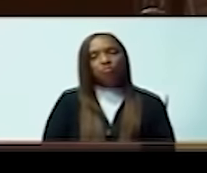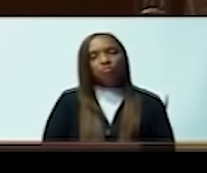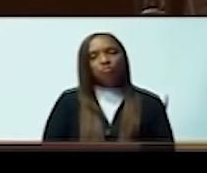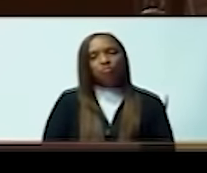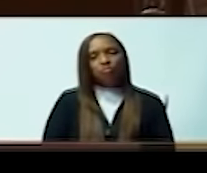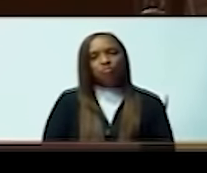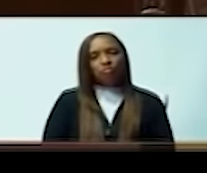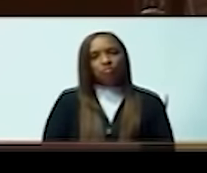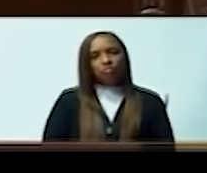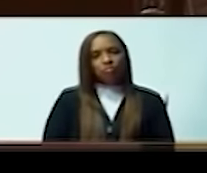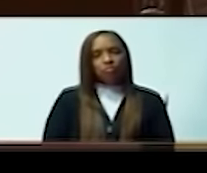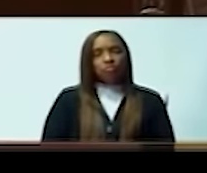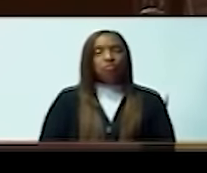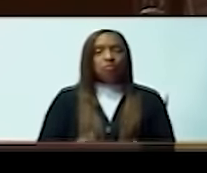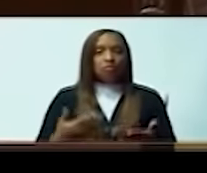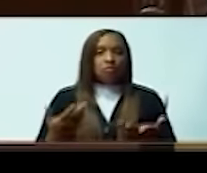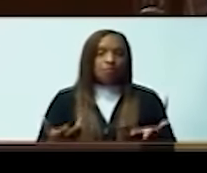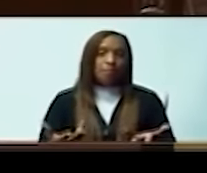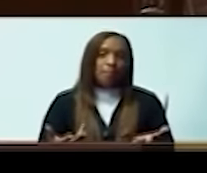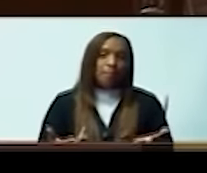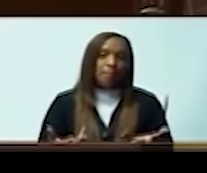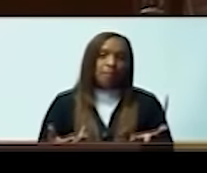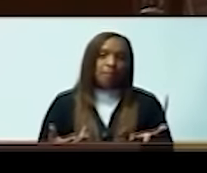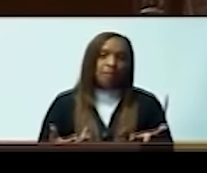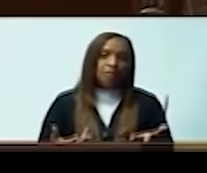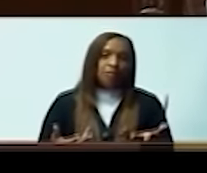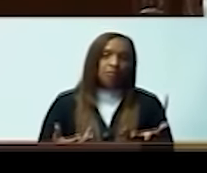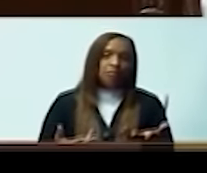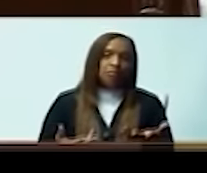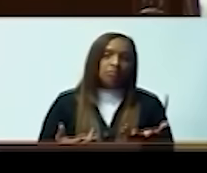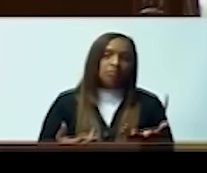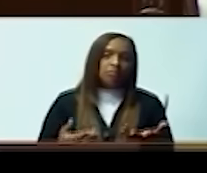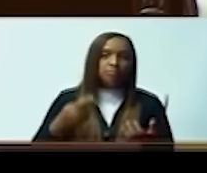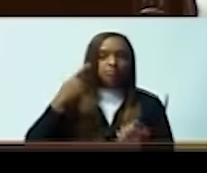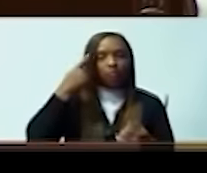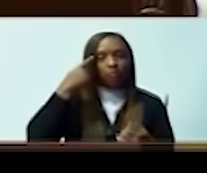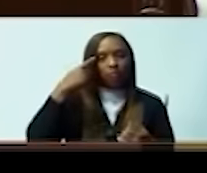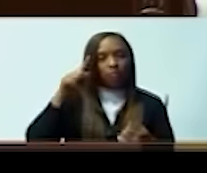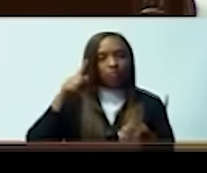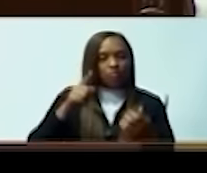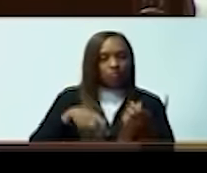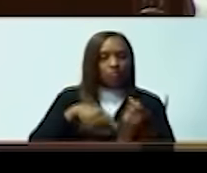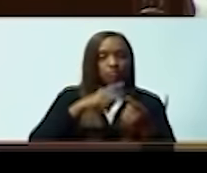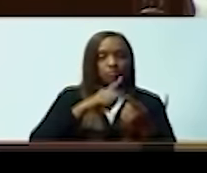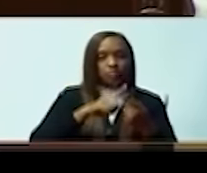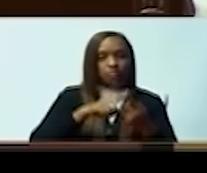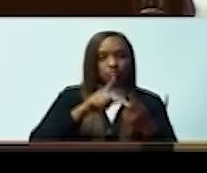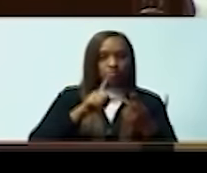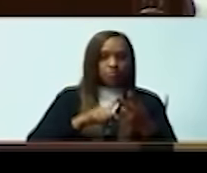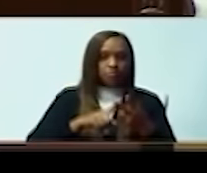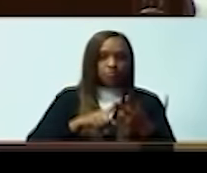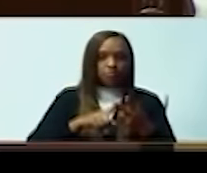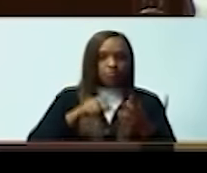entonces también liberar de lectura el informe para conocerlo en primera lectura, si no hay inconveniente.